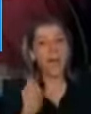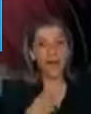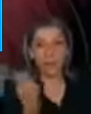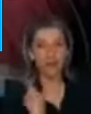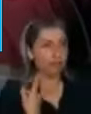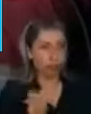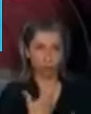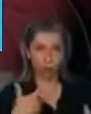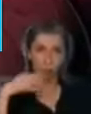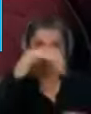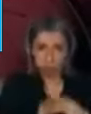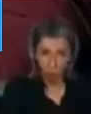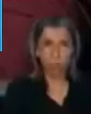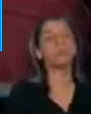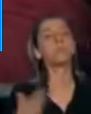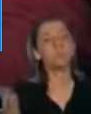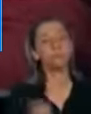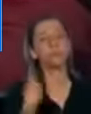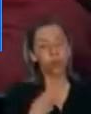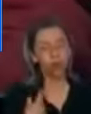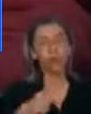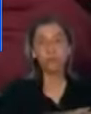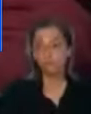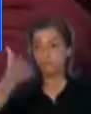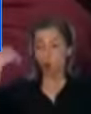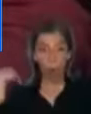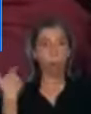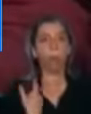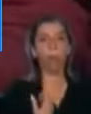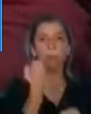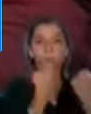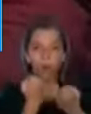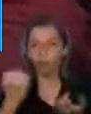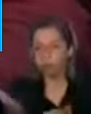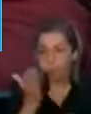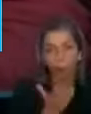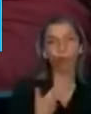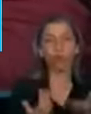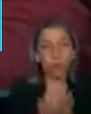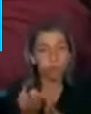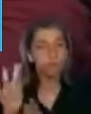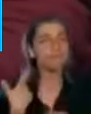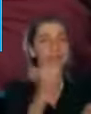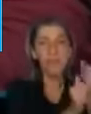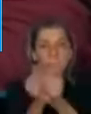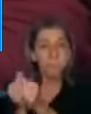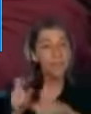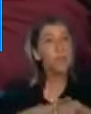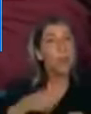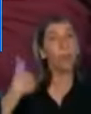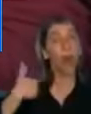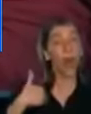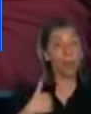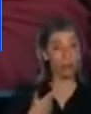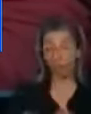Y todos querían reperfilarse y agarrar y consolidar la gente que los vota él. Claro. ¿Sí? ¿Qué es lo que creo? Que todos saben que